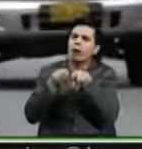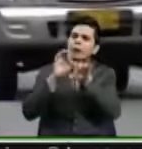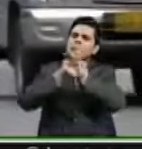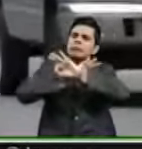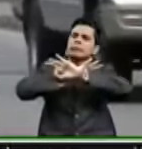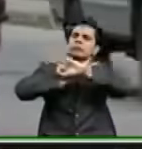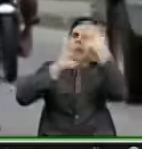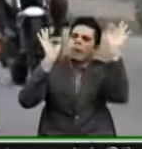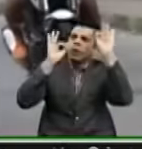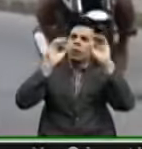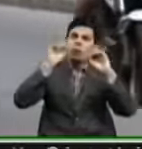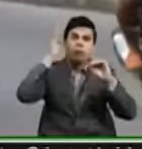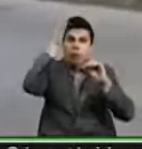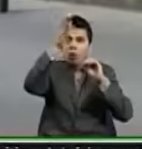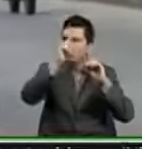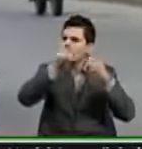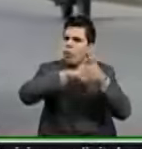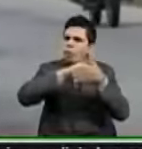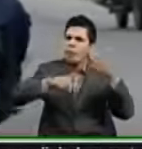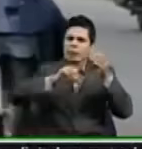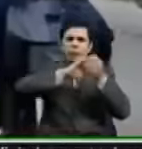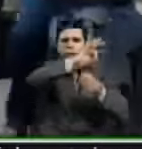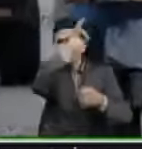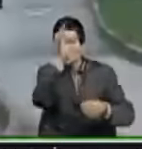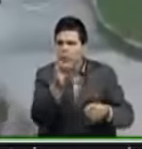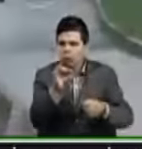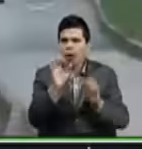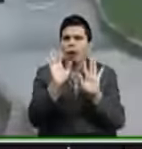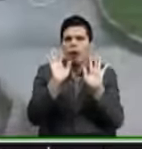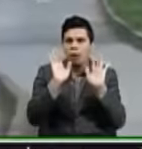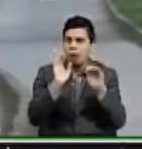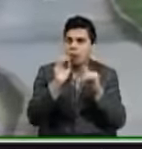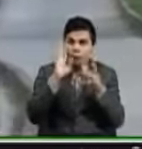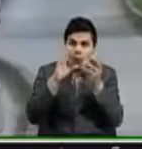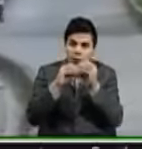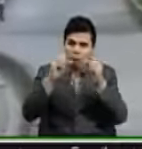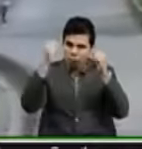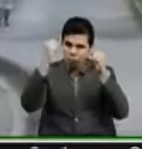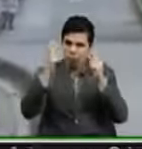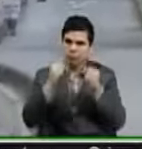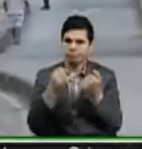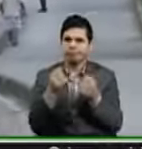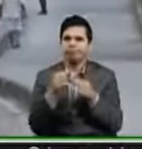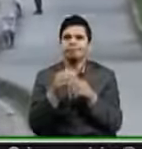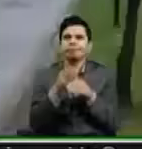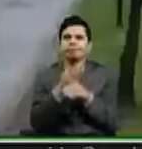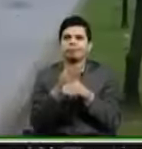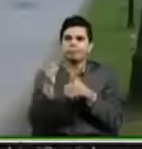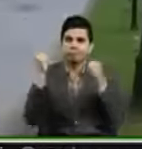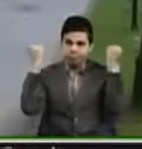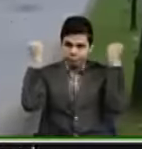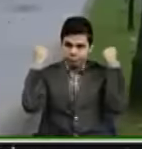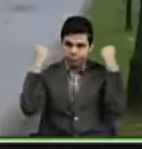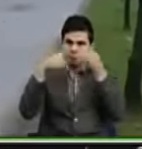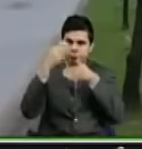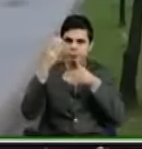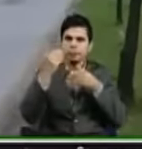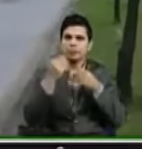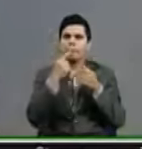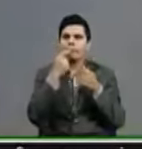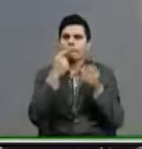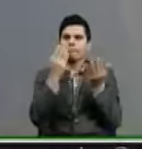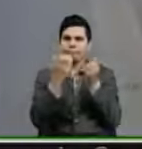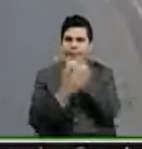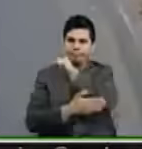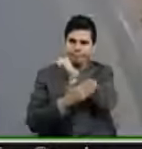que se deroga la medida, ellos seguirán protestando. El plan Tortuga dio su inicio desde Piedecuesta, Papiquero Piña en Florida